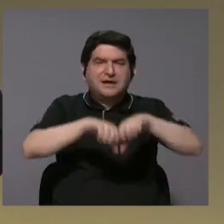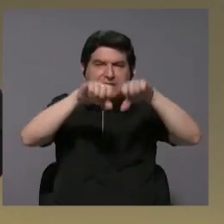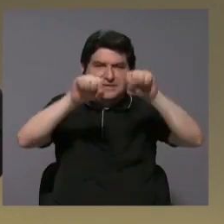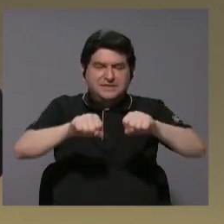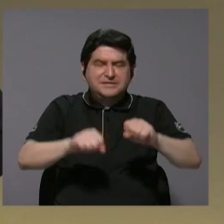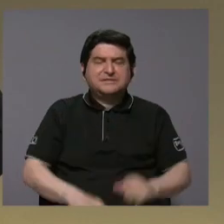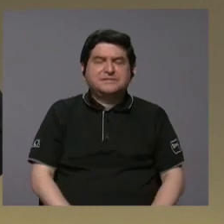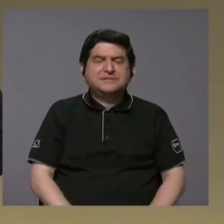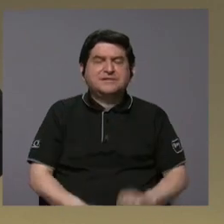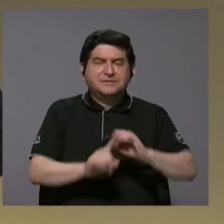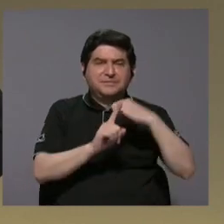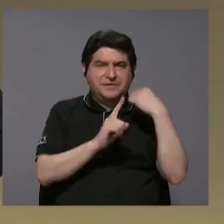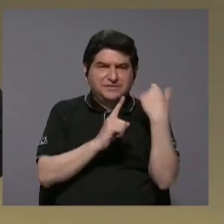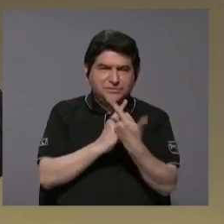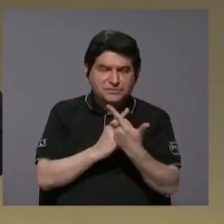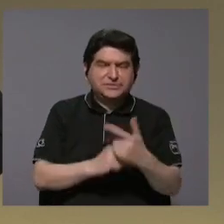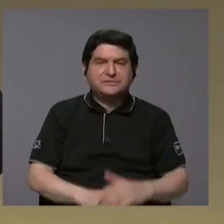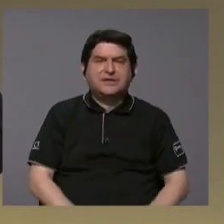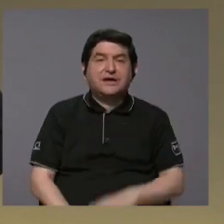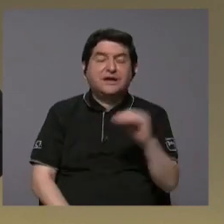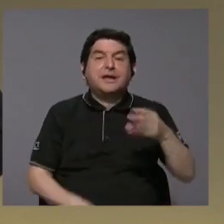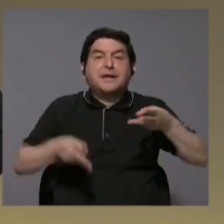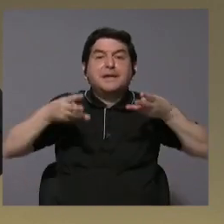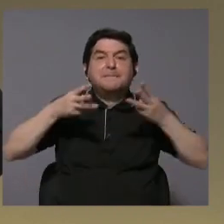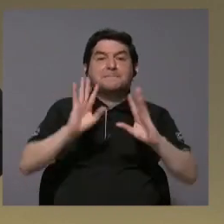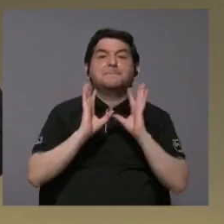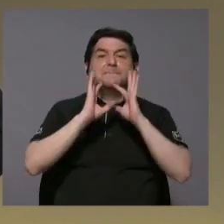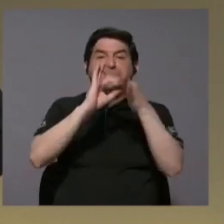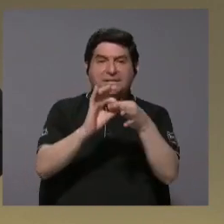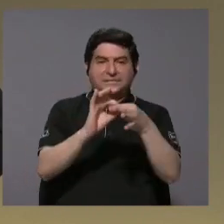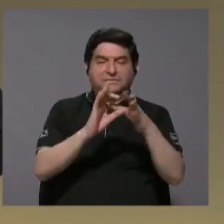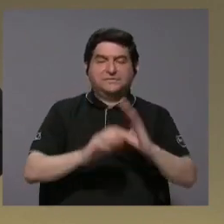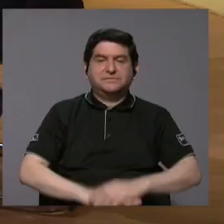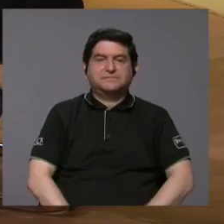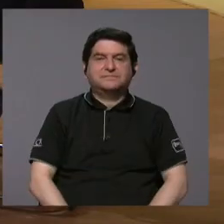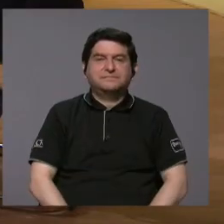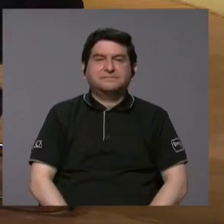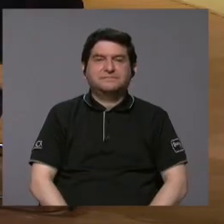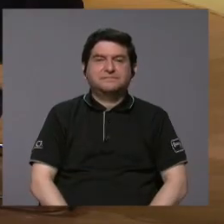y sociales, y los métodos relacionados con ellos, ¿no?